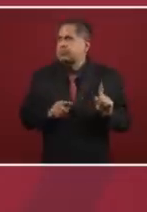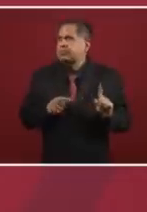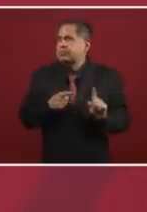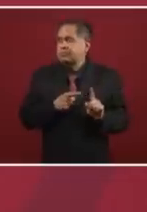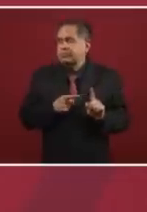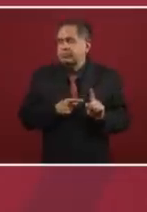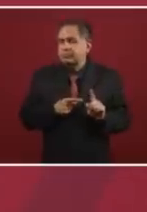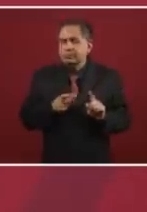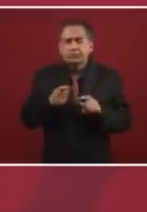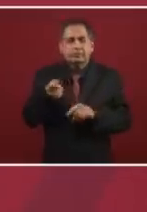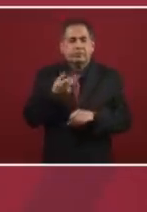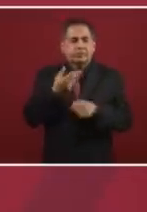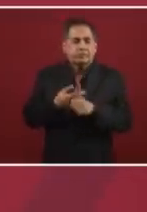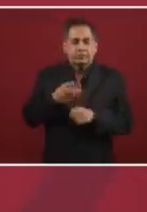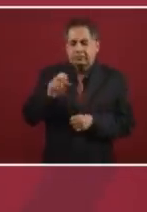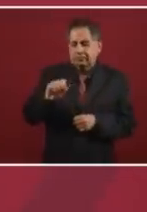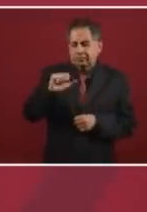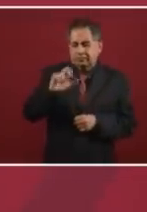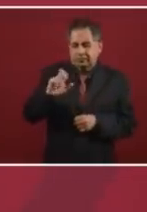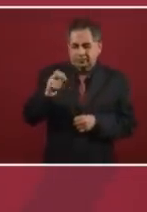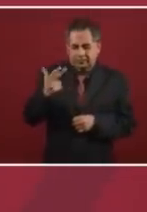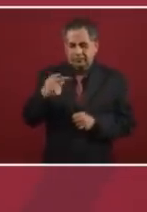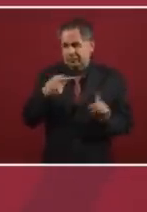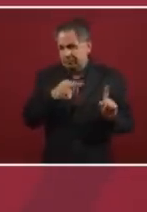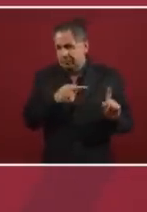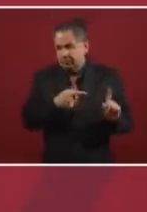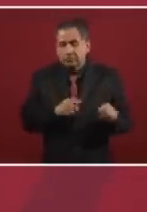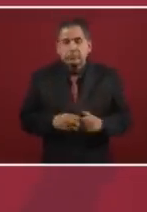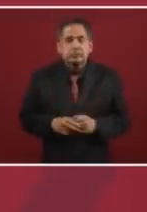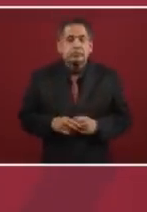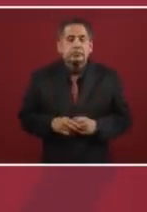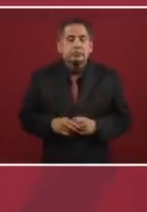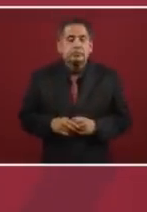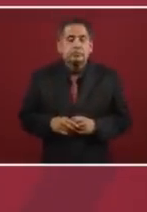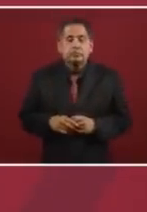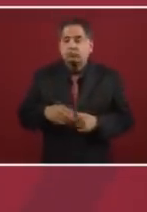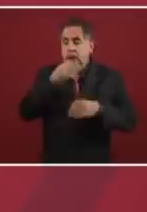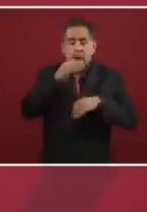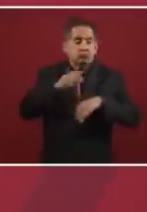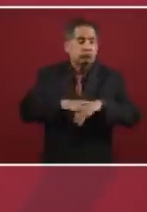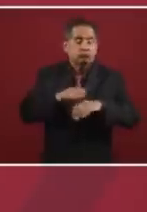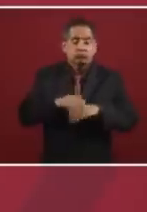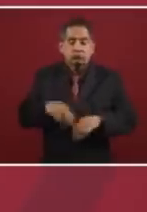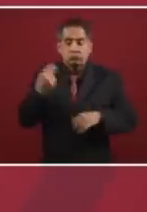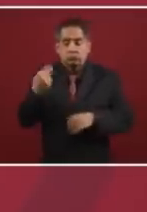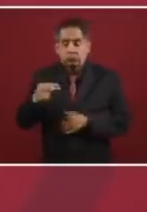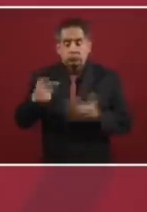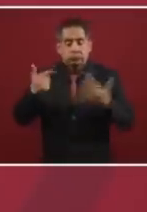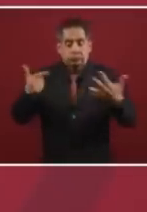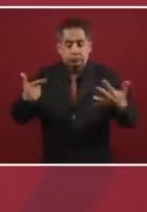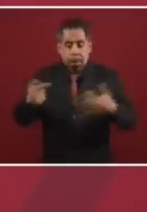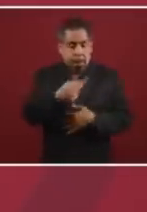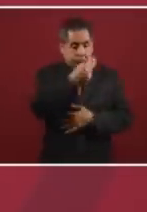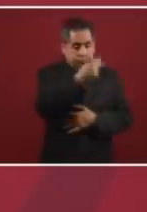recursos hidráulicos y dio a conocer siete posibles